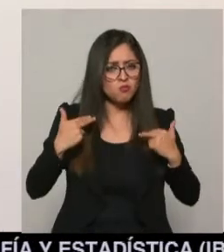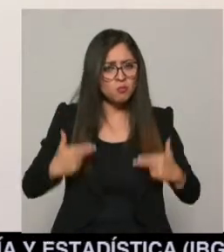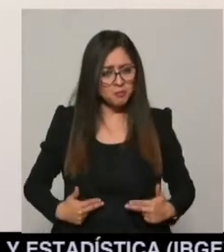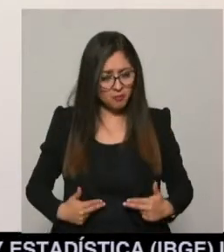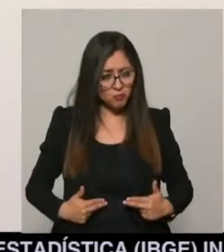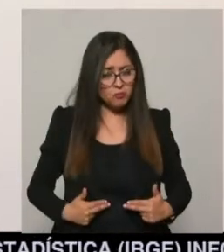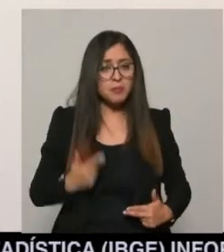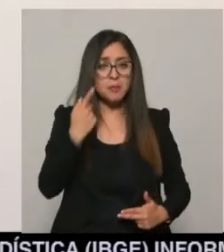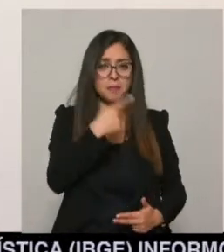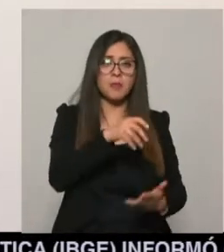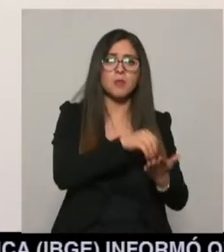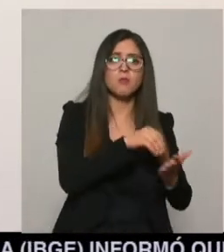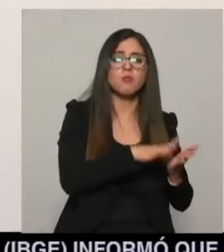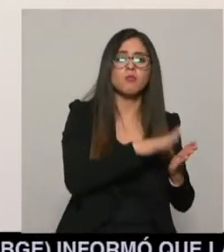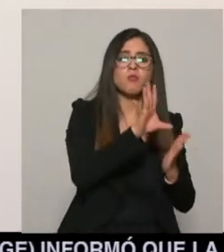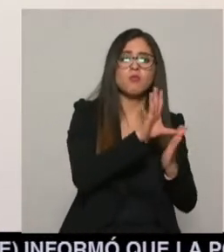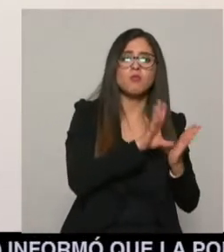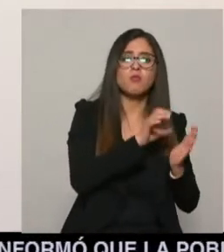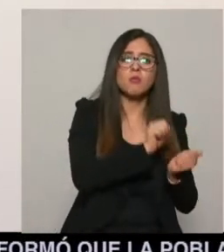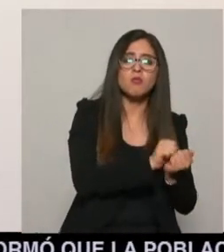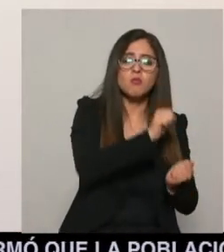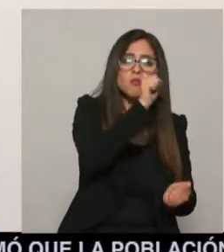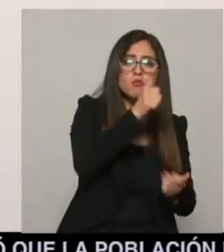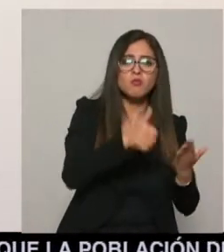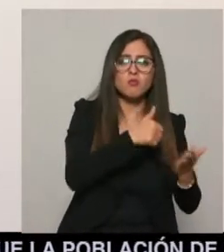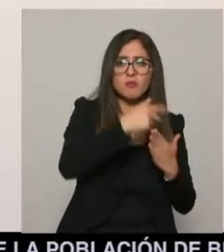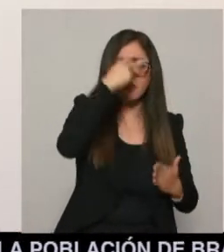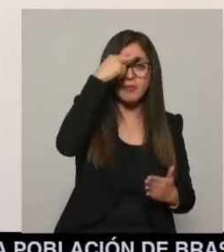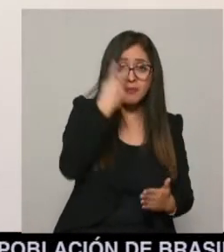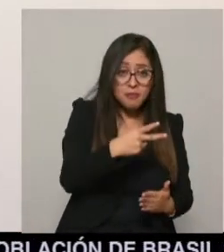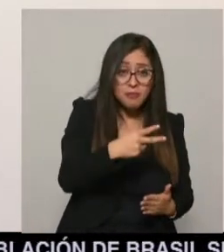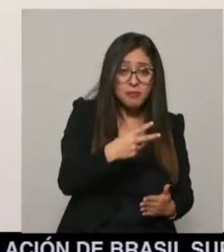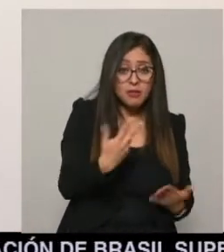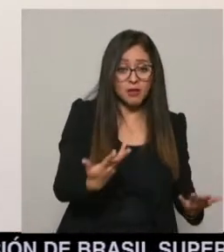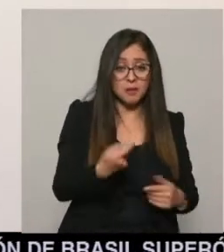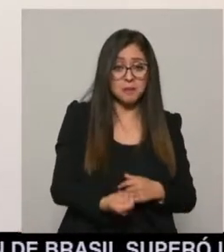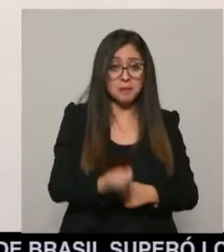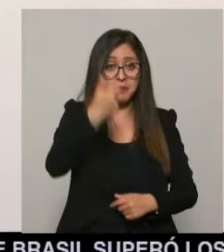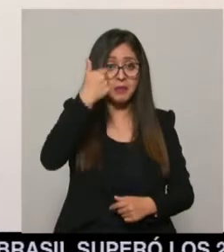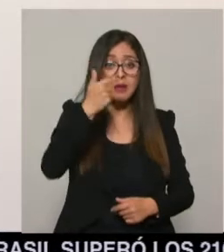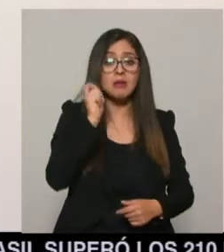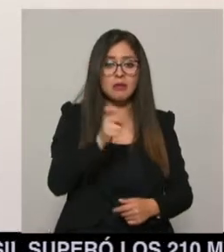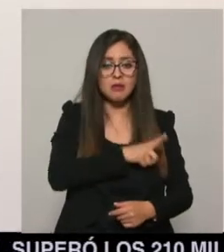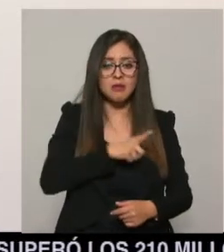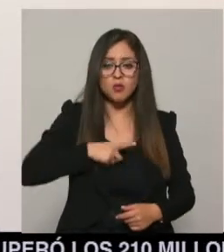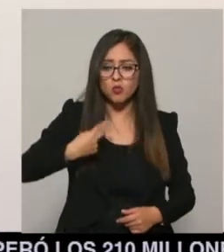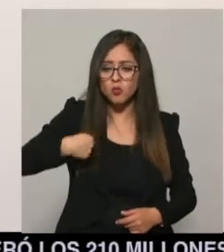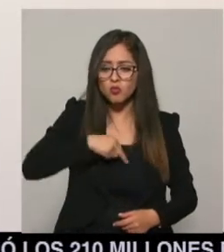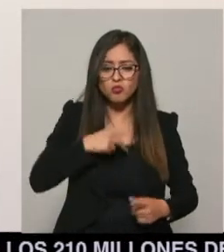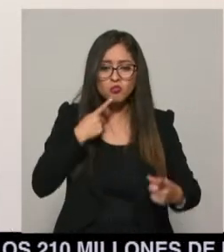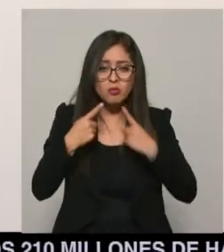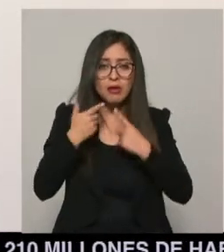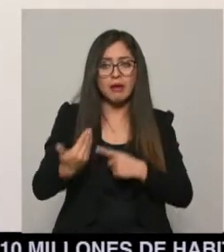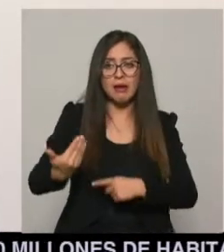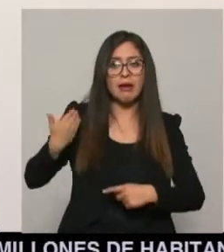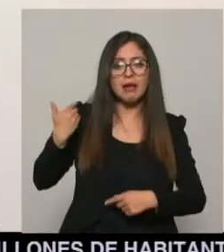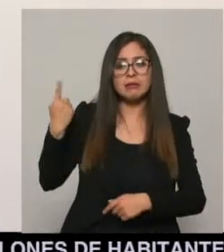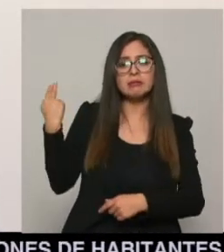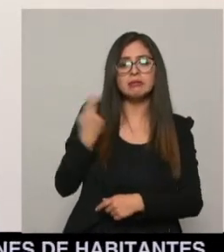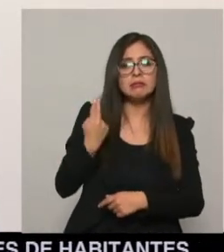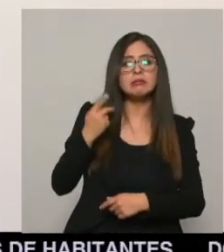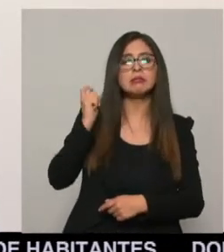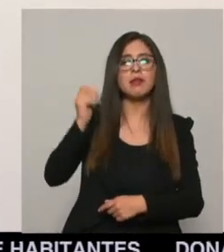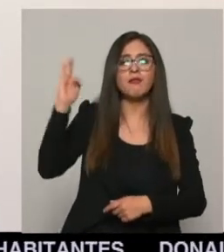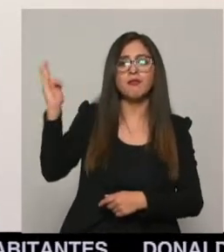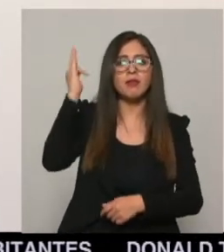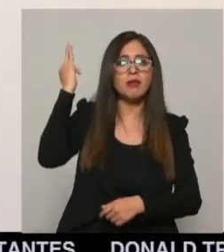Constitución de la Ciudad de México. Por primera vez somos un Congreso soberano. Antes dependíamos, evidentemente, de la Federación. Por primera vez tenemos la facultad de no